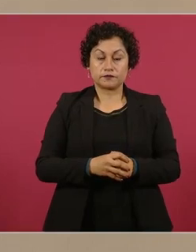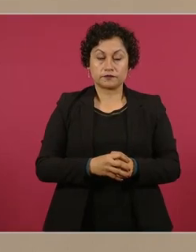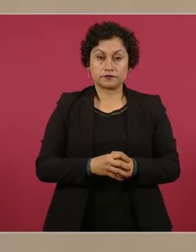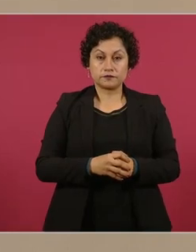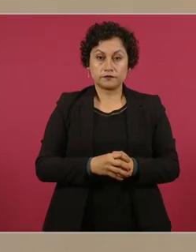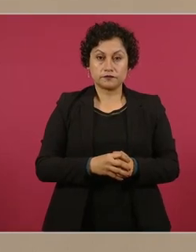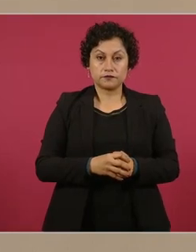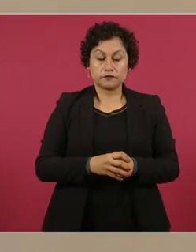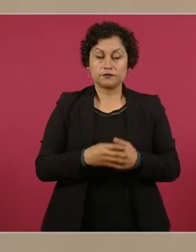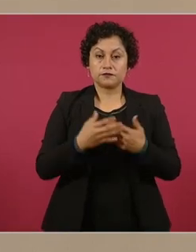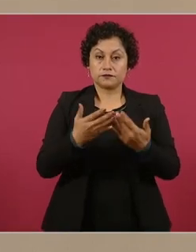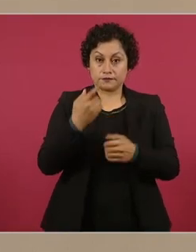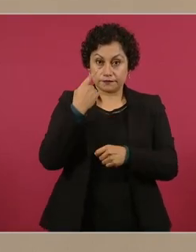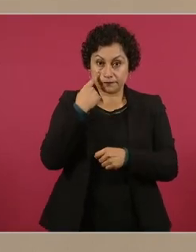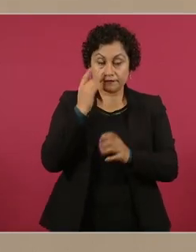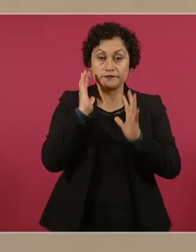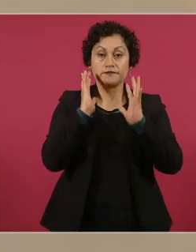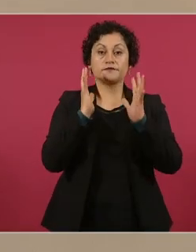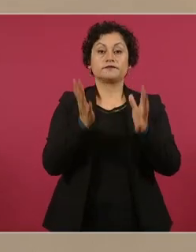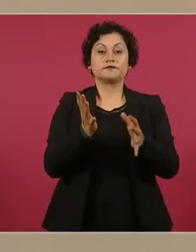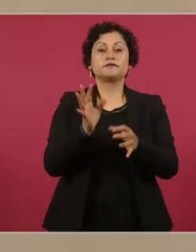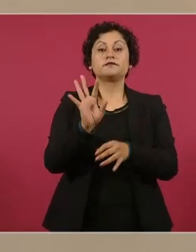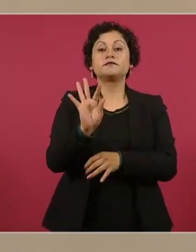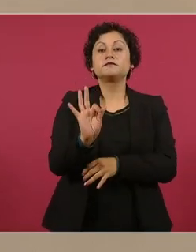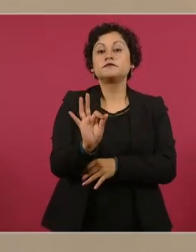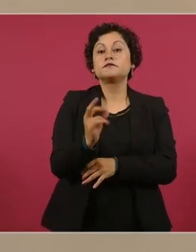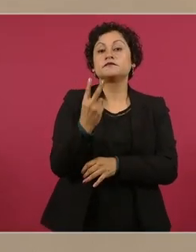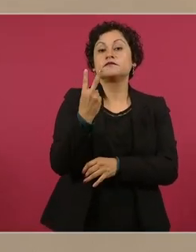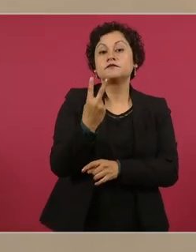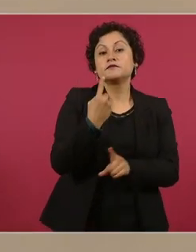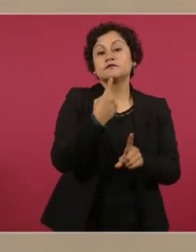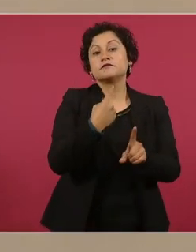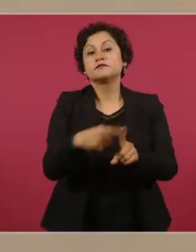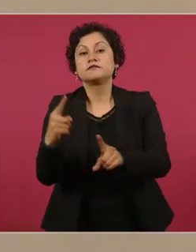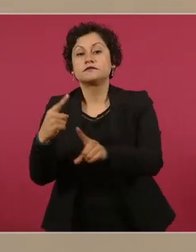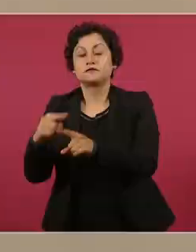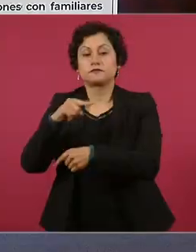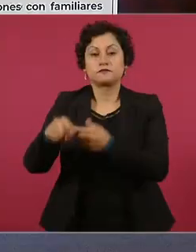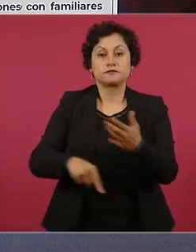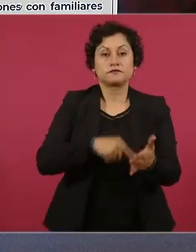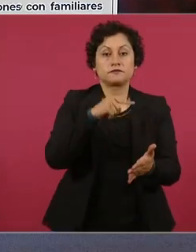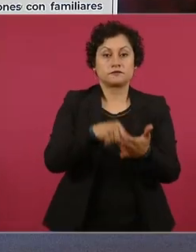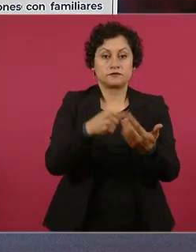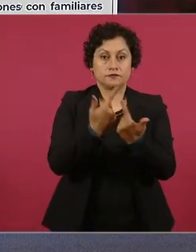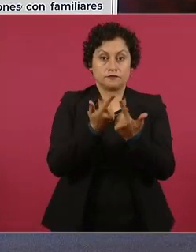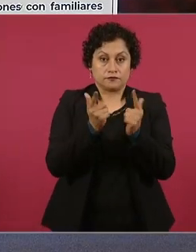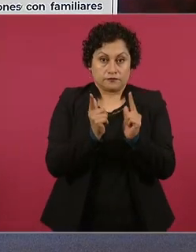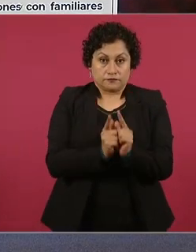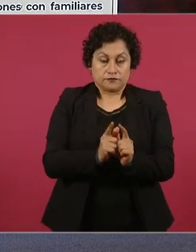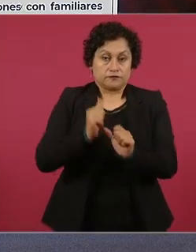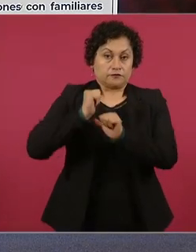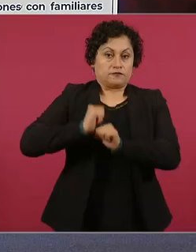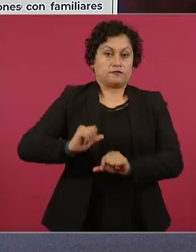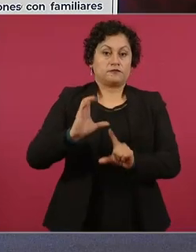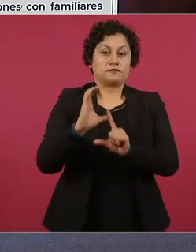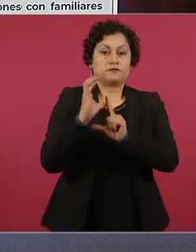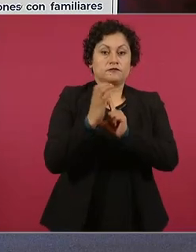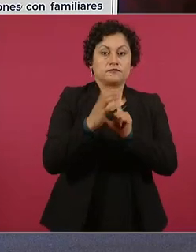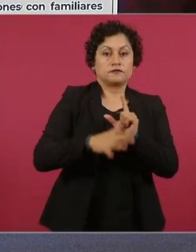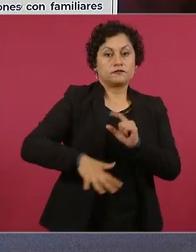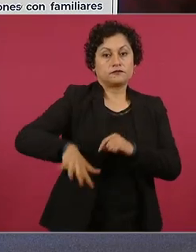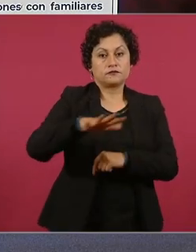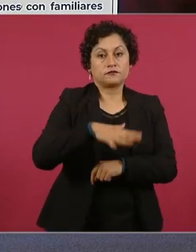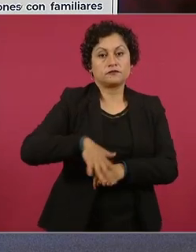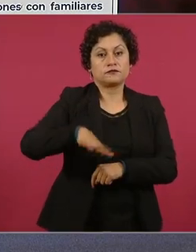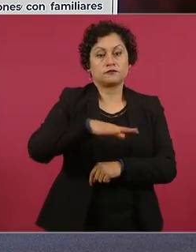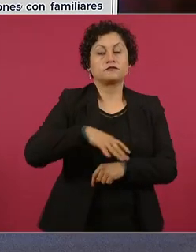que se han realizado 42 jornadas de búsqueda por parte de la Comisión Nacional de Búsqueda y más